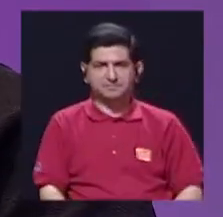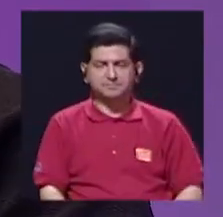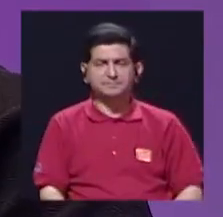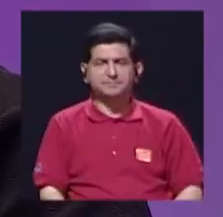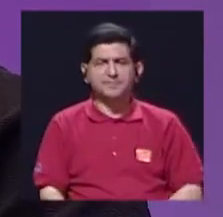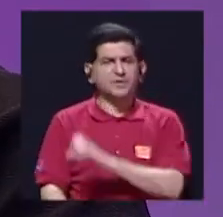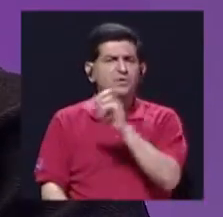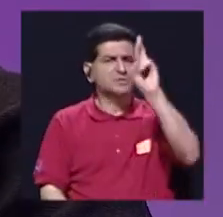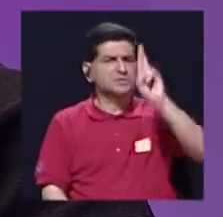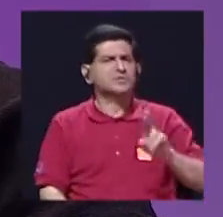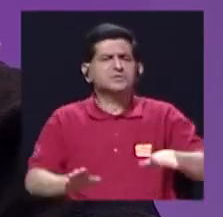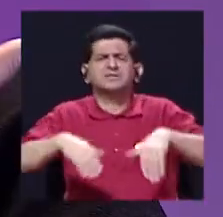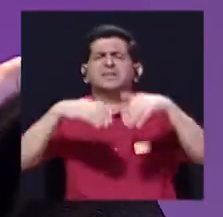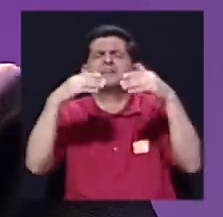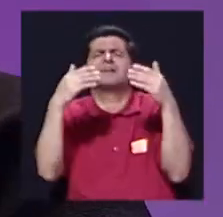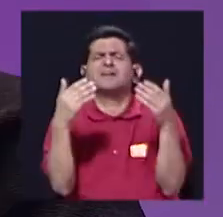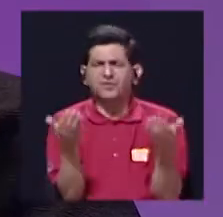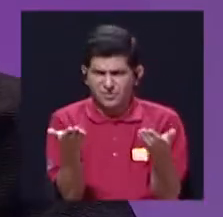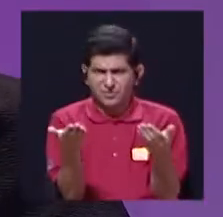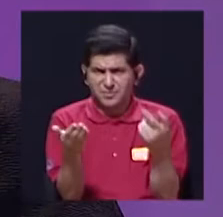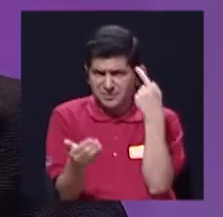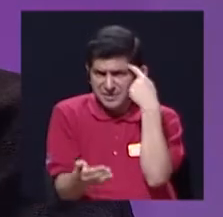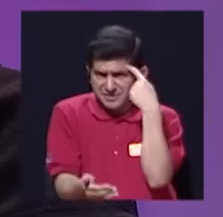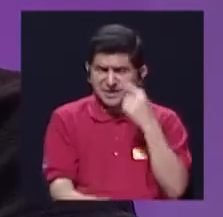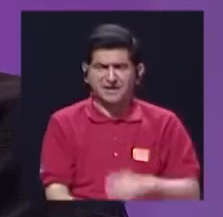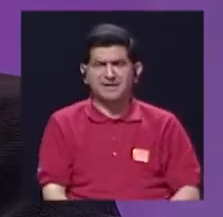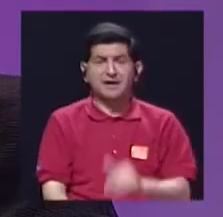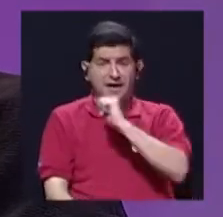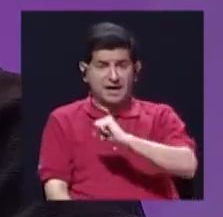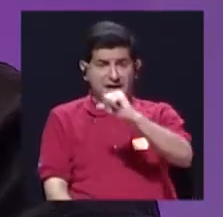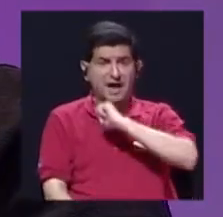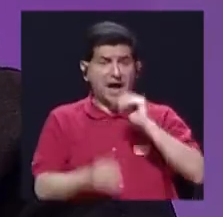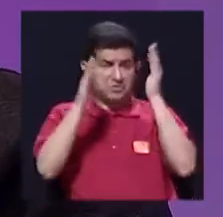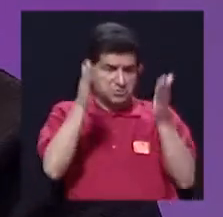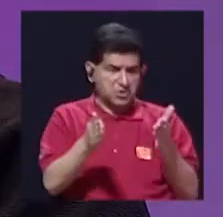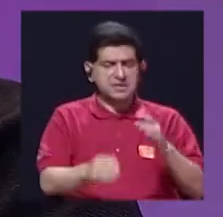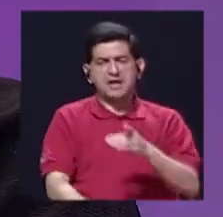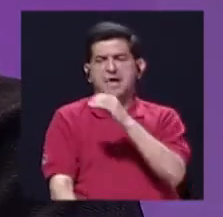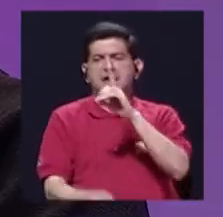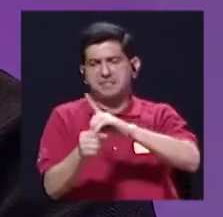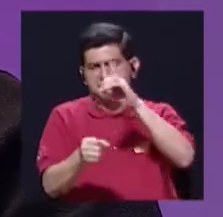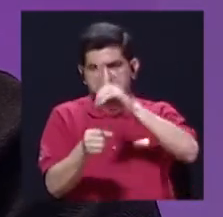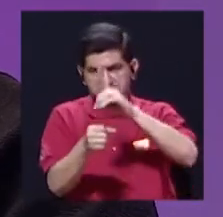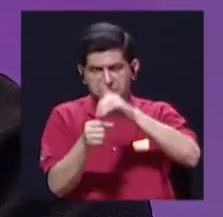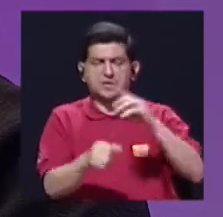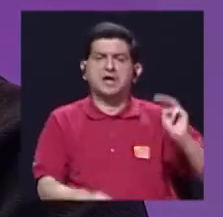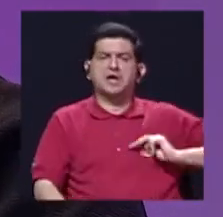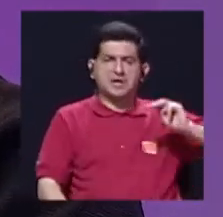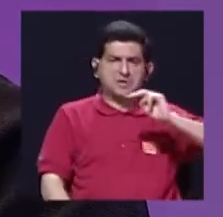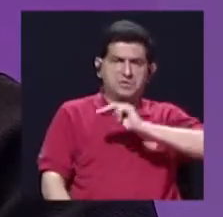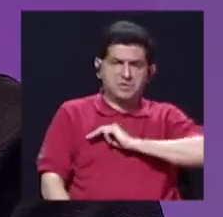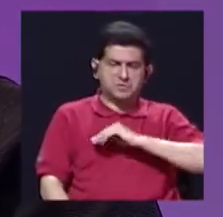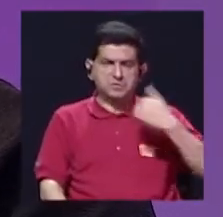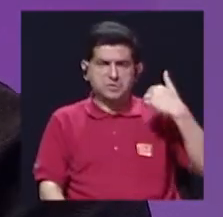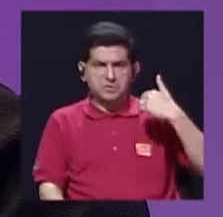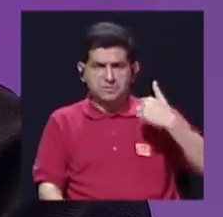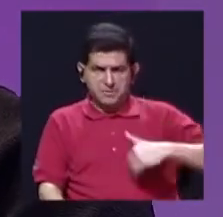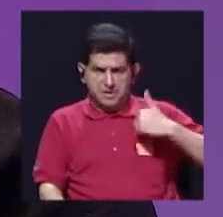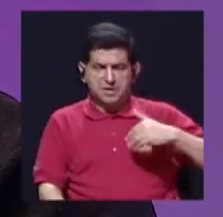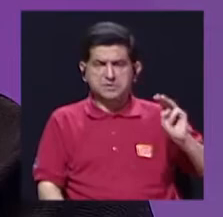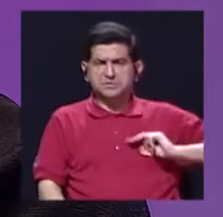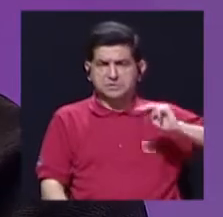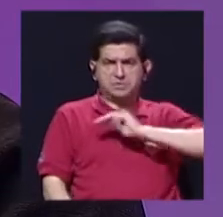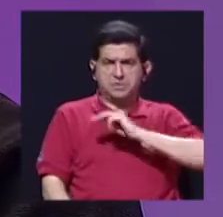¿cómo Costa Rica, cómo las autoridades, los diputados, los ministros y ministras, el presidente de